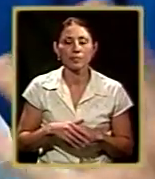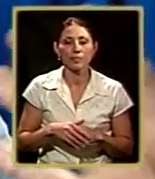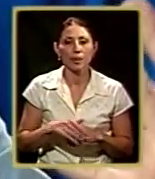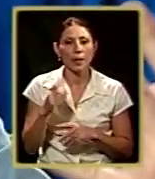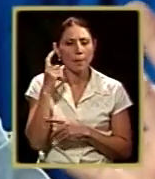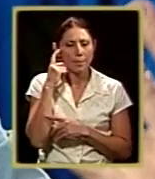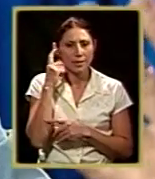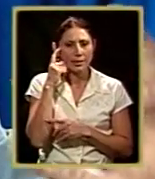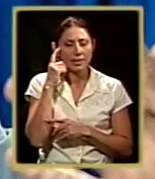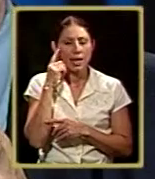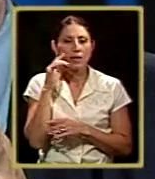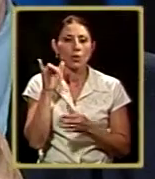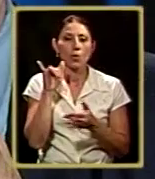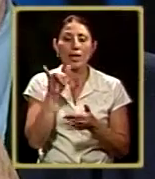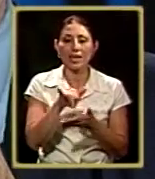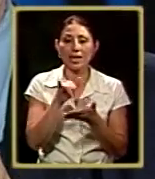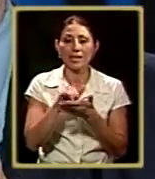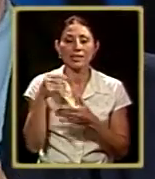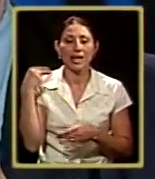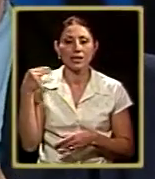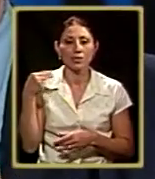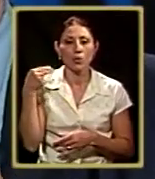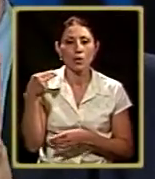Pensando en esa historia